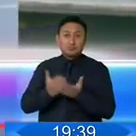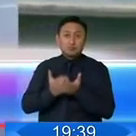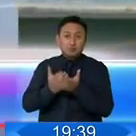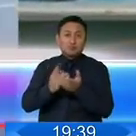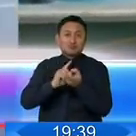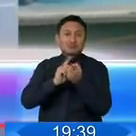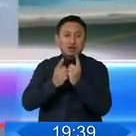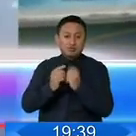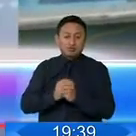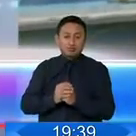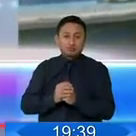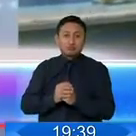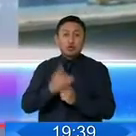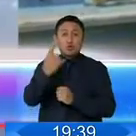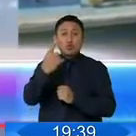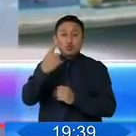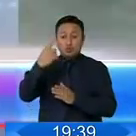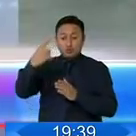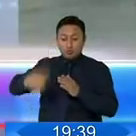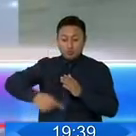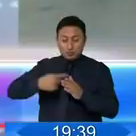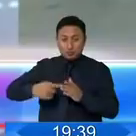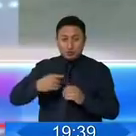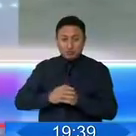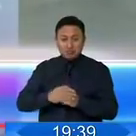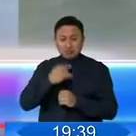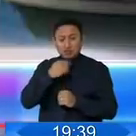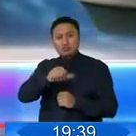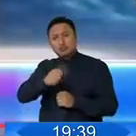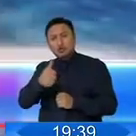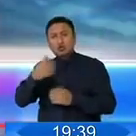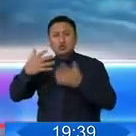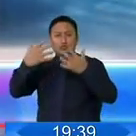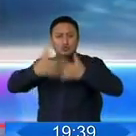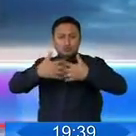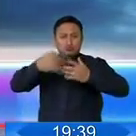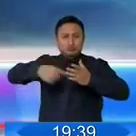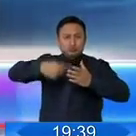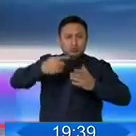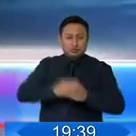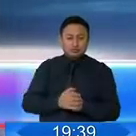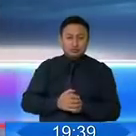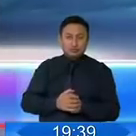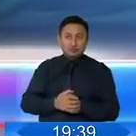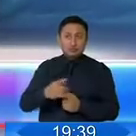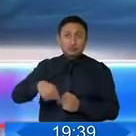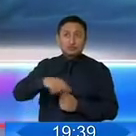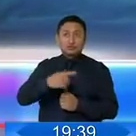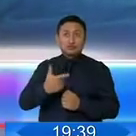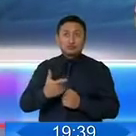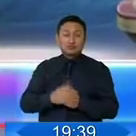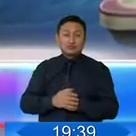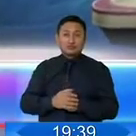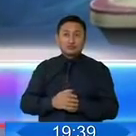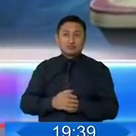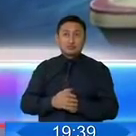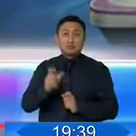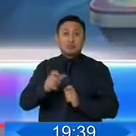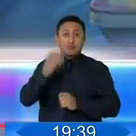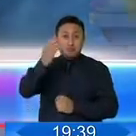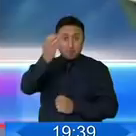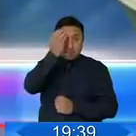es decir, que en vez de que use un motor foreborda, use un motor estacionario. Por lo tanto, usted está limitando la posible causa de los